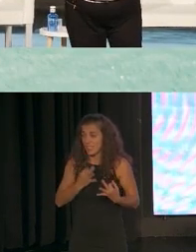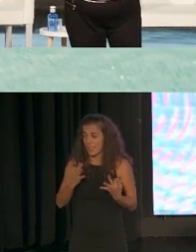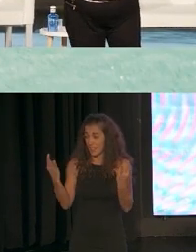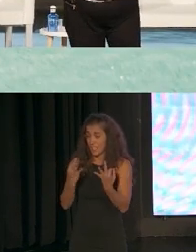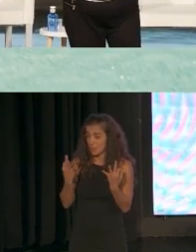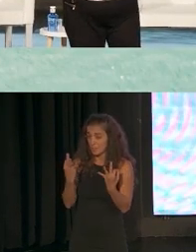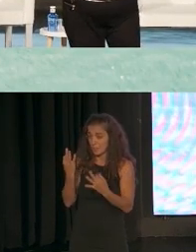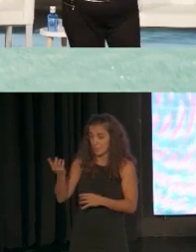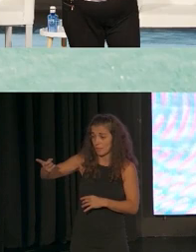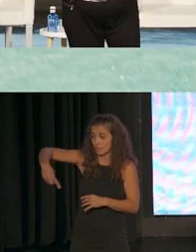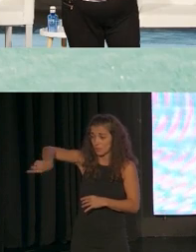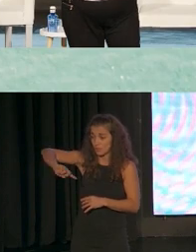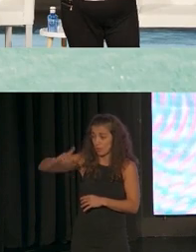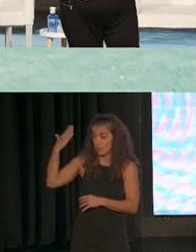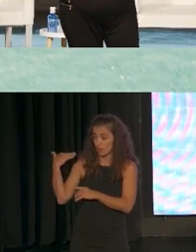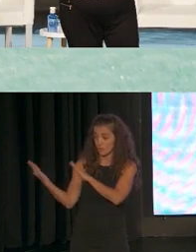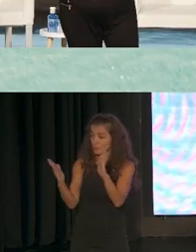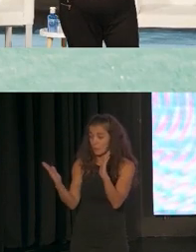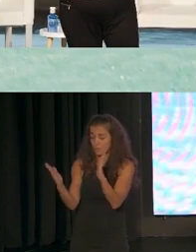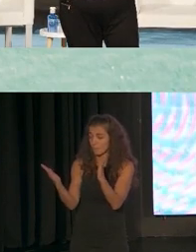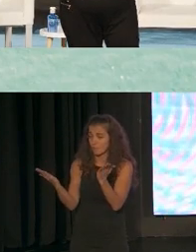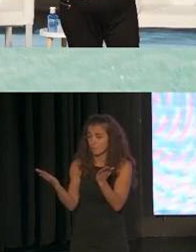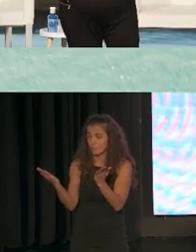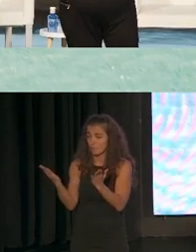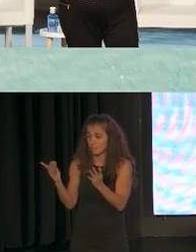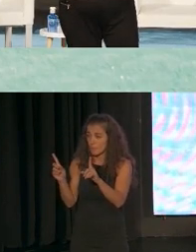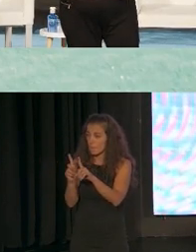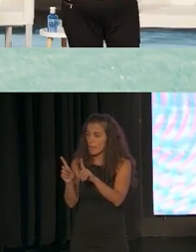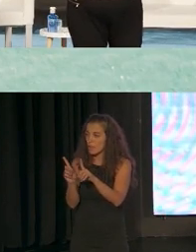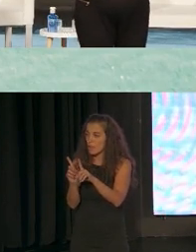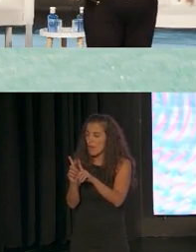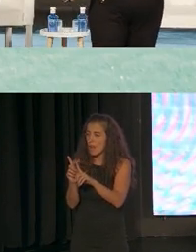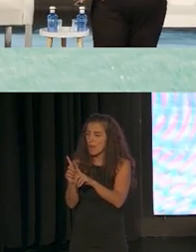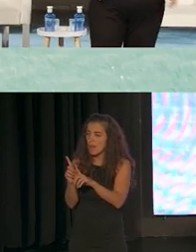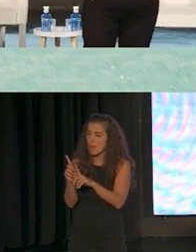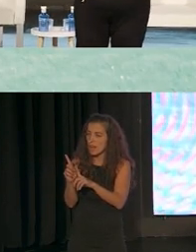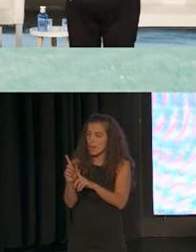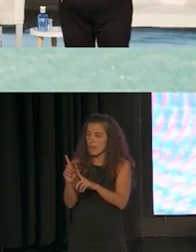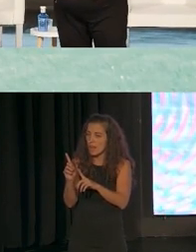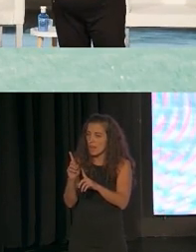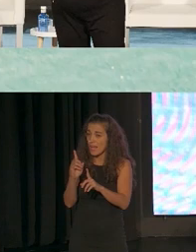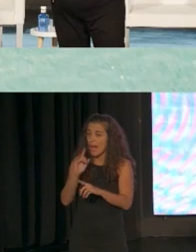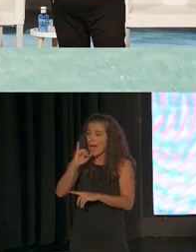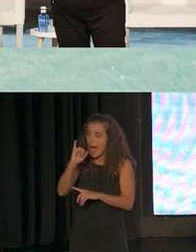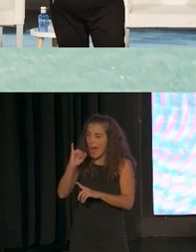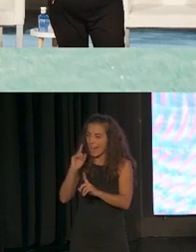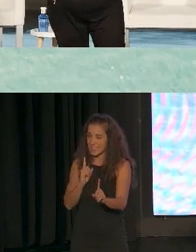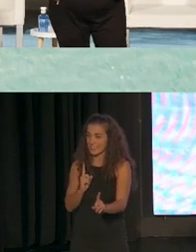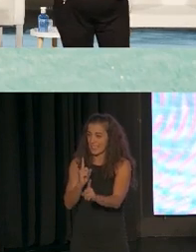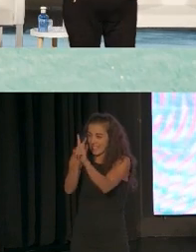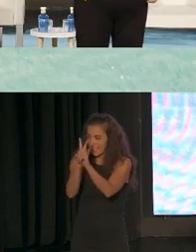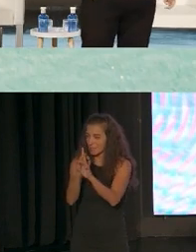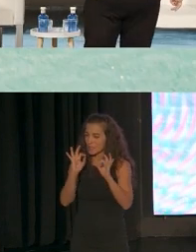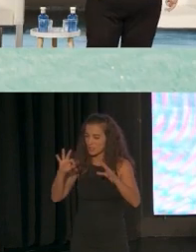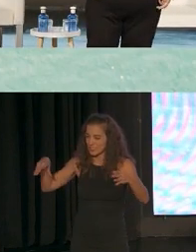que ellos pues tenía es que hay un gran enemigo de la de la inclusión que son los sesgos inconscientes